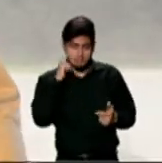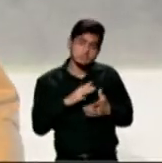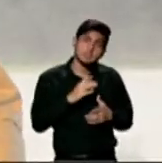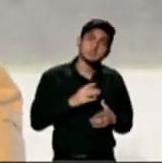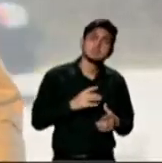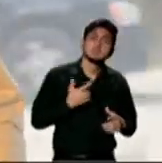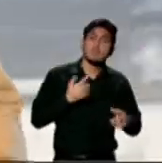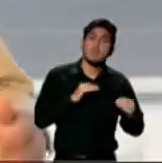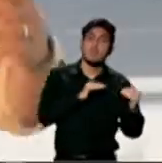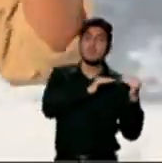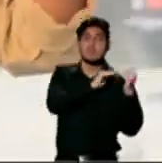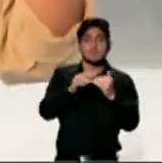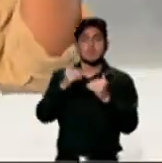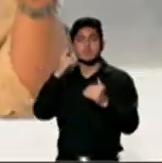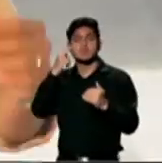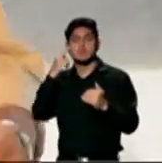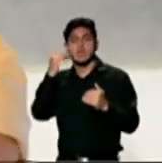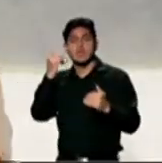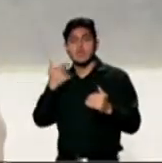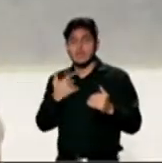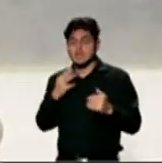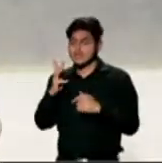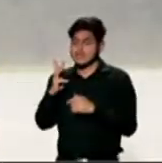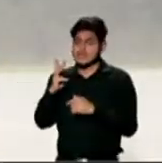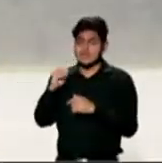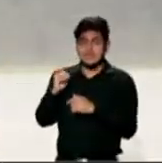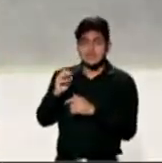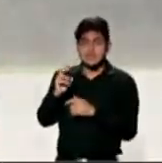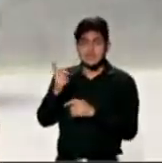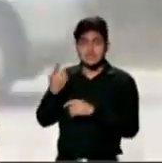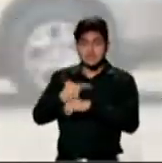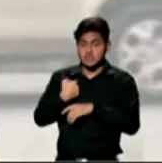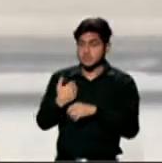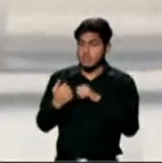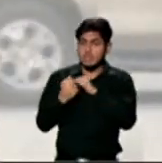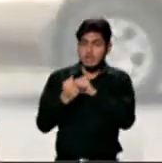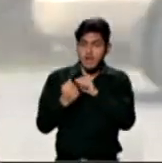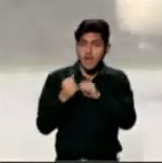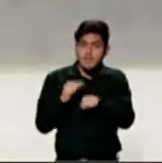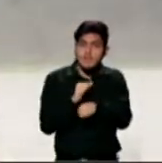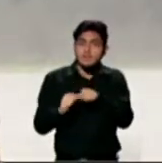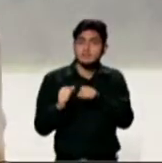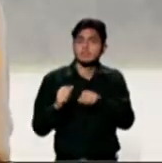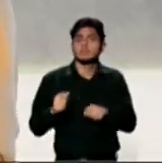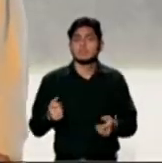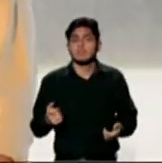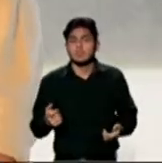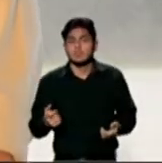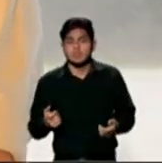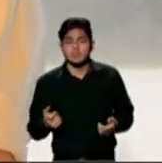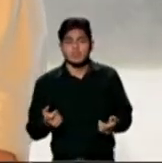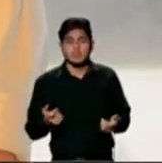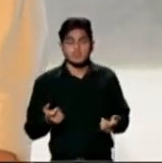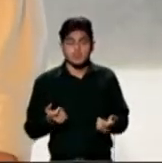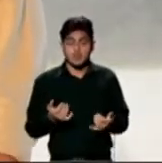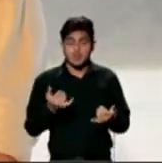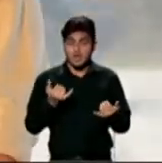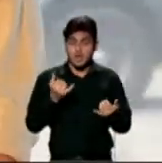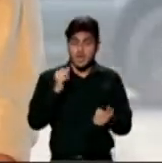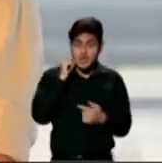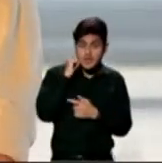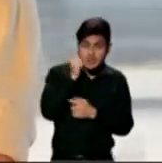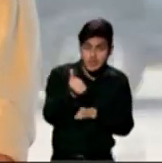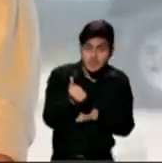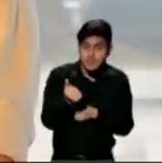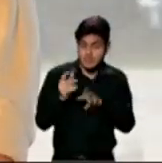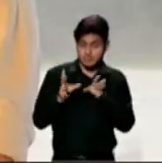60 días trabajando con estas personas, pero ellos estarán muchos meses trabajando con estas personas. Sí, primero de seguir. A esta mañana, cuando salí de